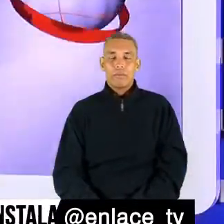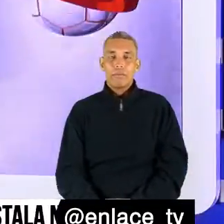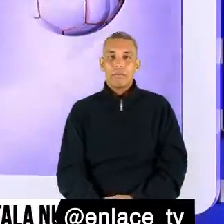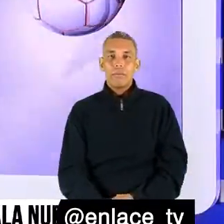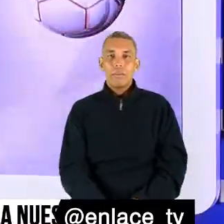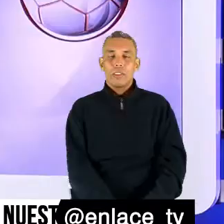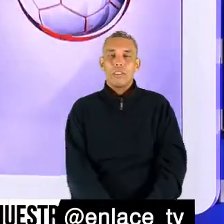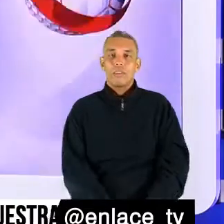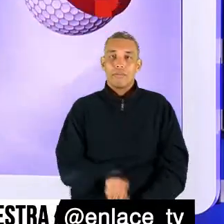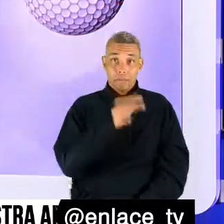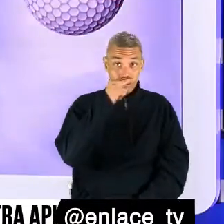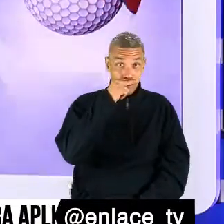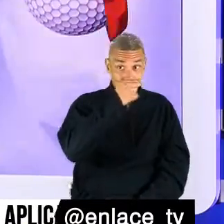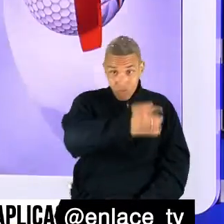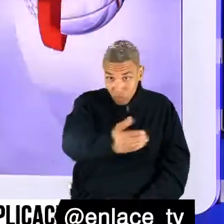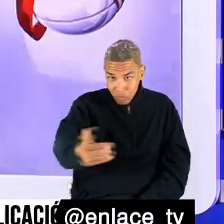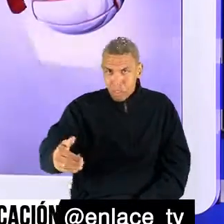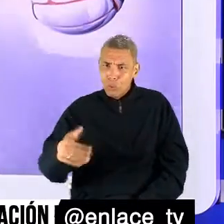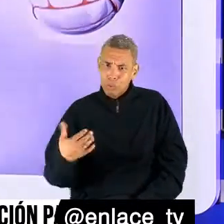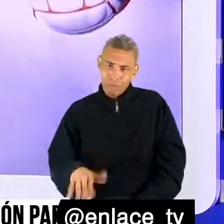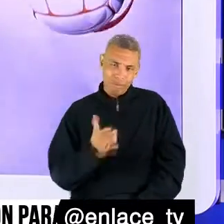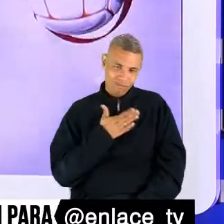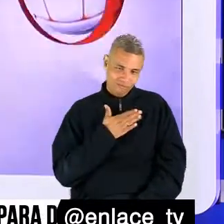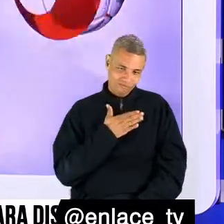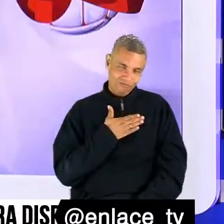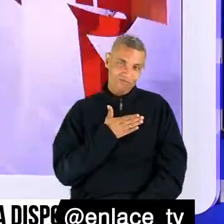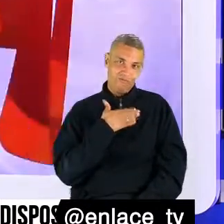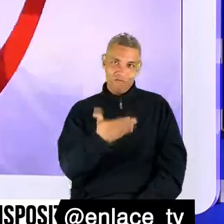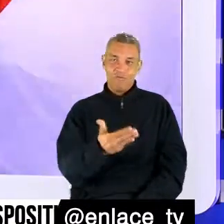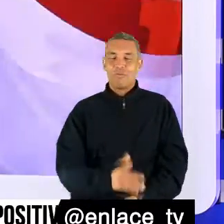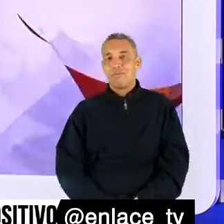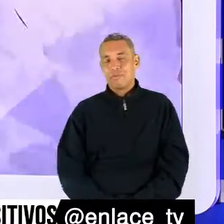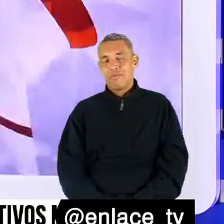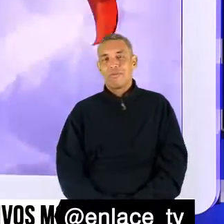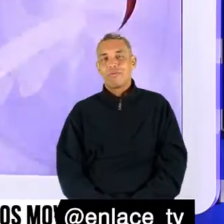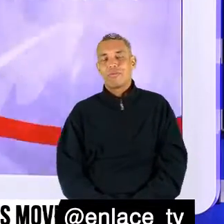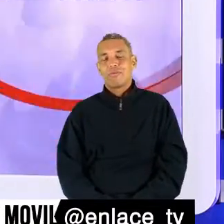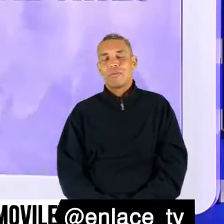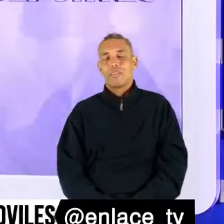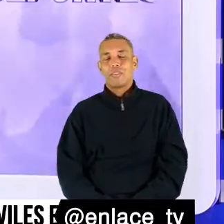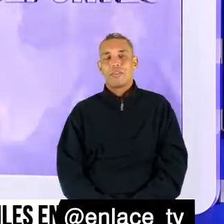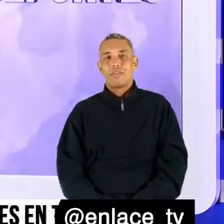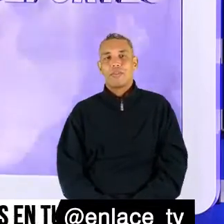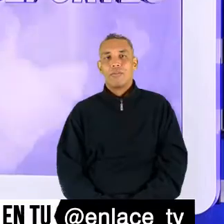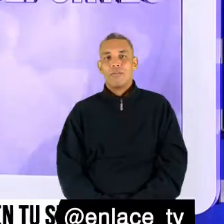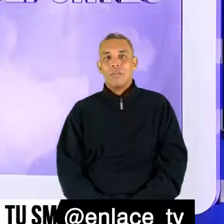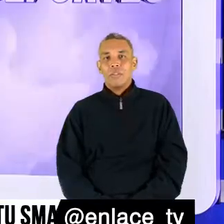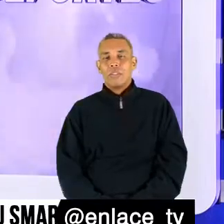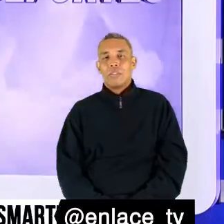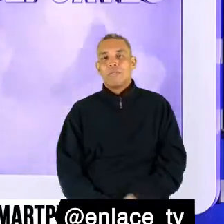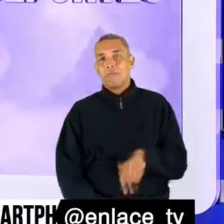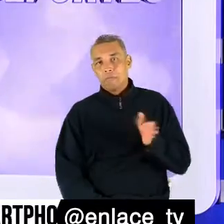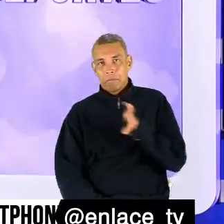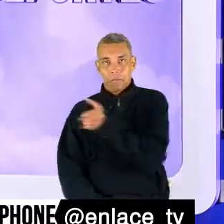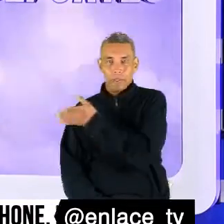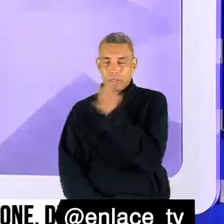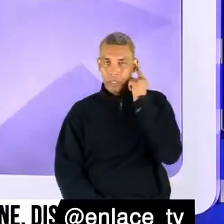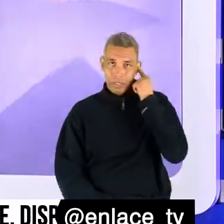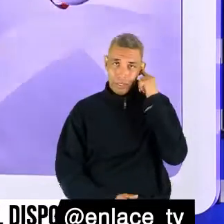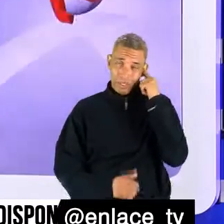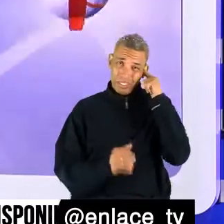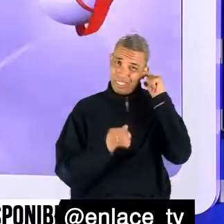Por estos niños, a todos felicitaciones en el Pony Teterito que se cumplió en cancha sintética. Hablemos ahora de BMX, porque